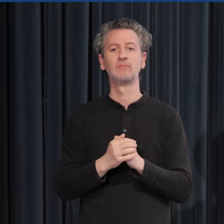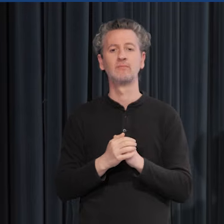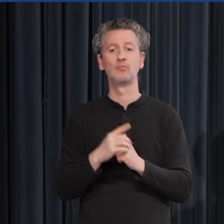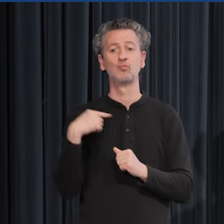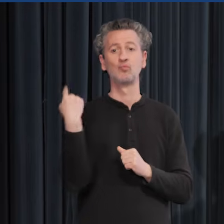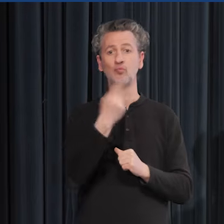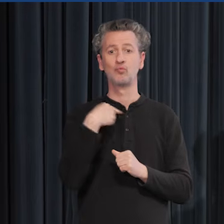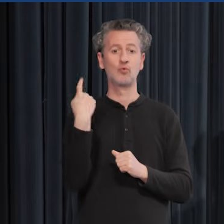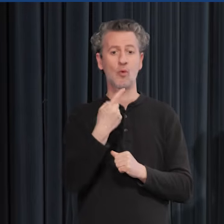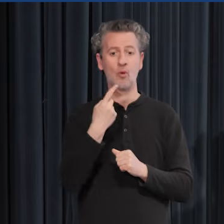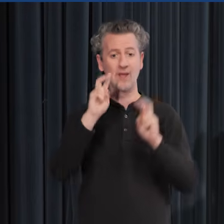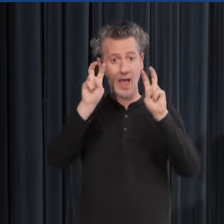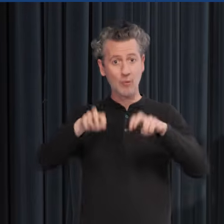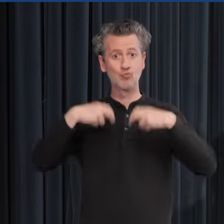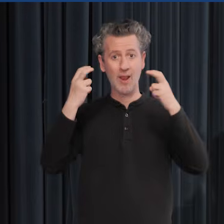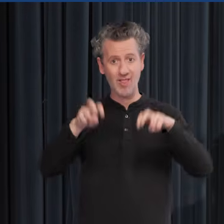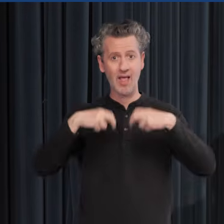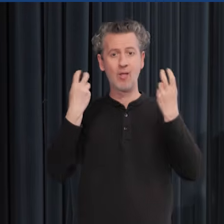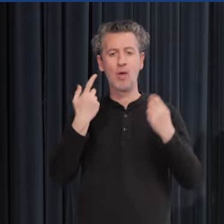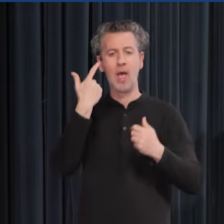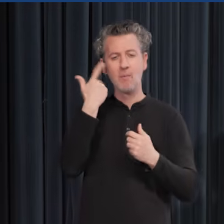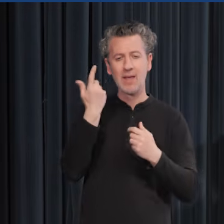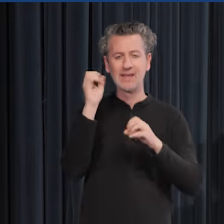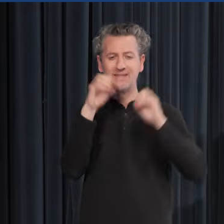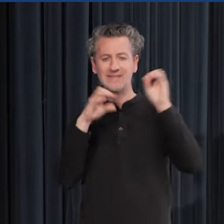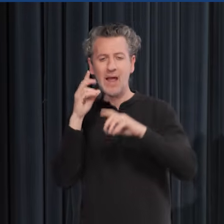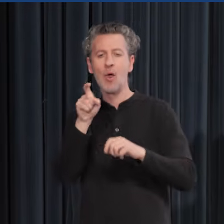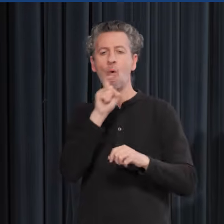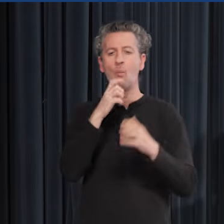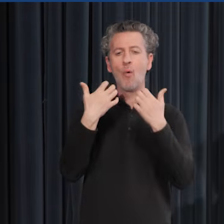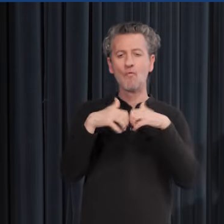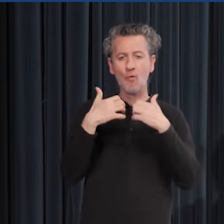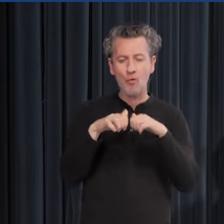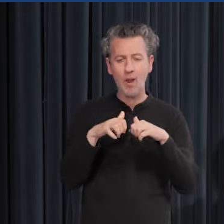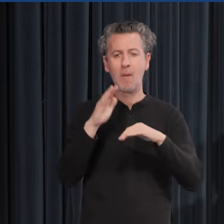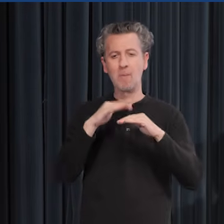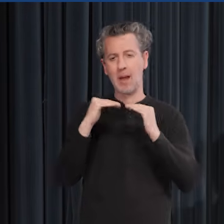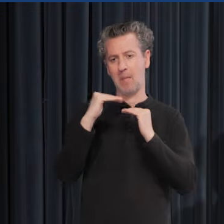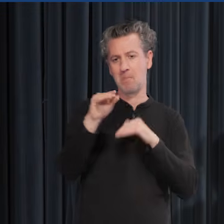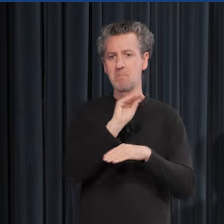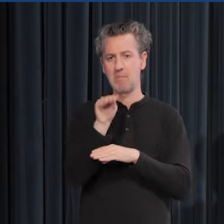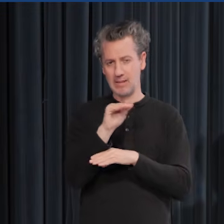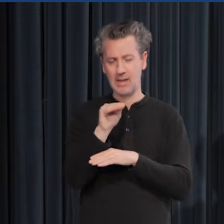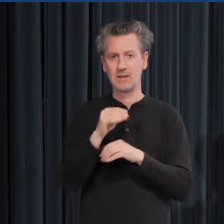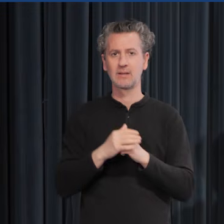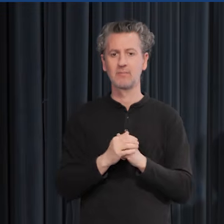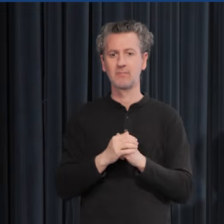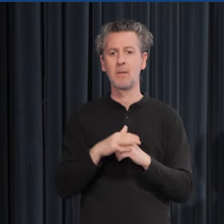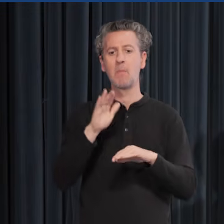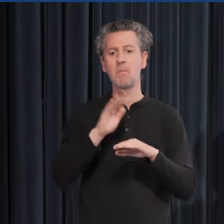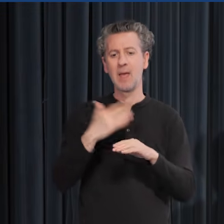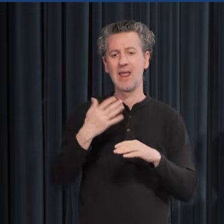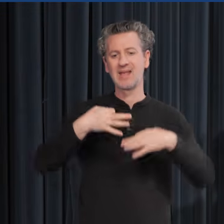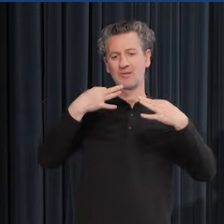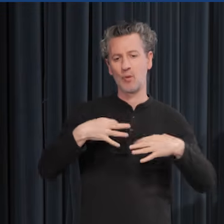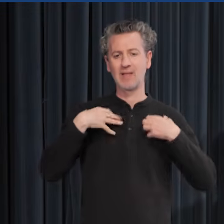estar actualizados, debes saber cómo se instalan, cómo funcionan y cómo deben mantenerse, para así poder también mejorar su